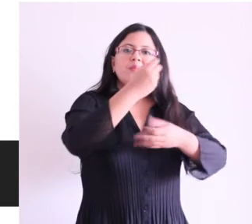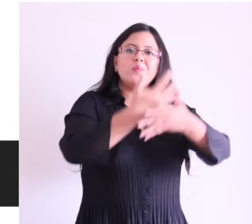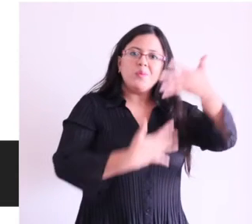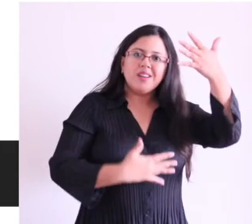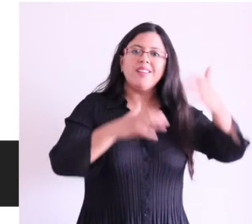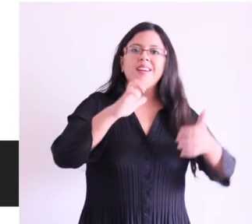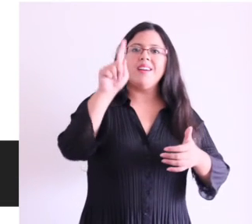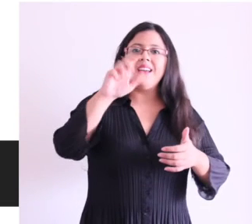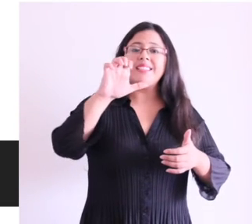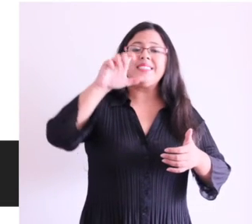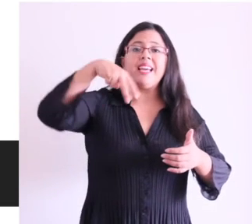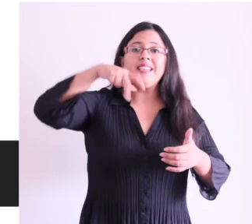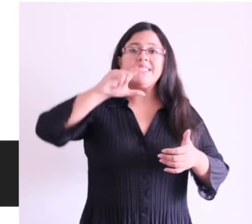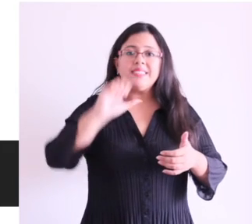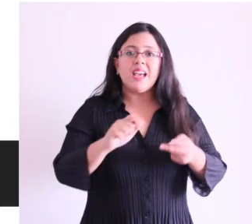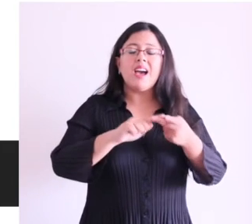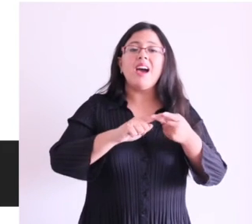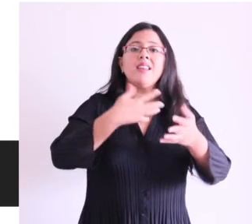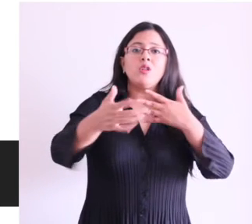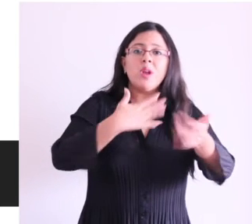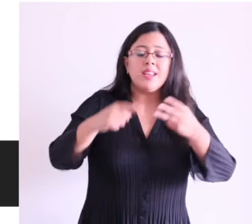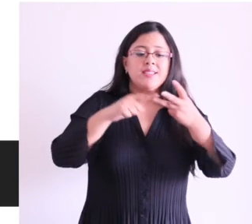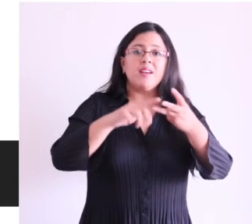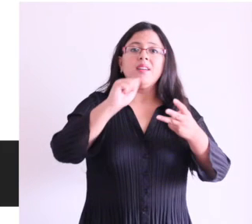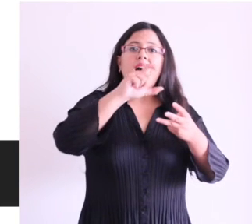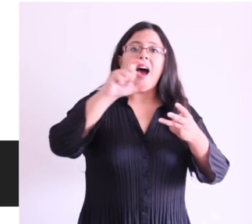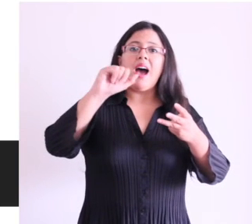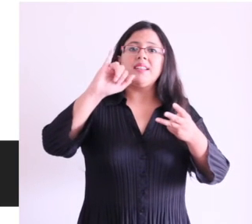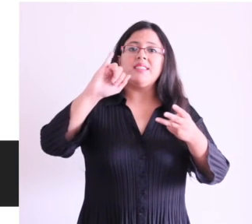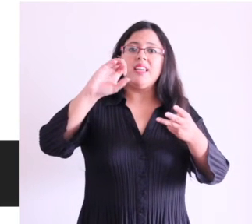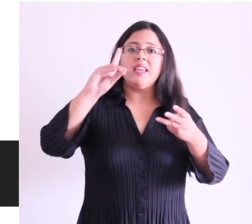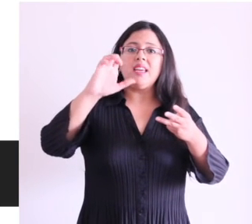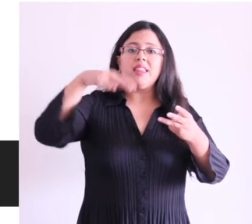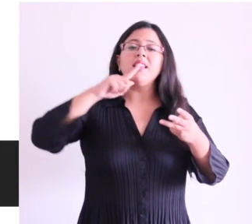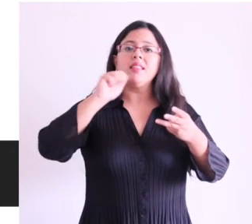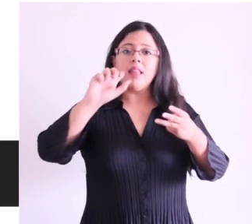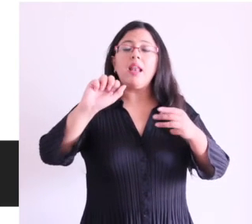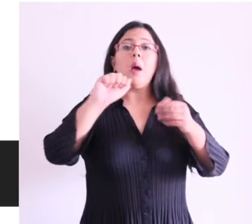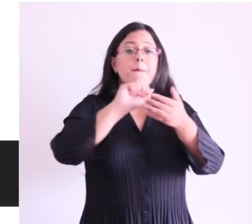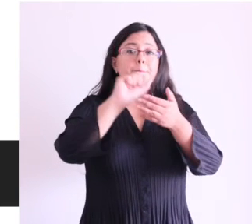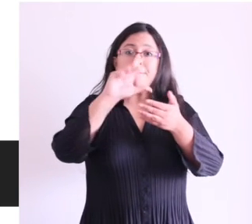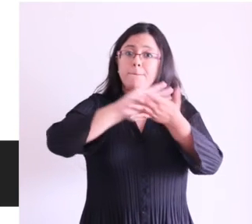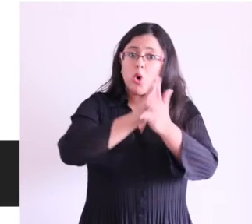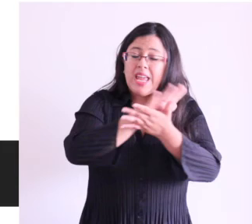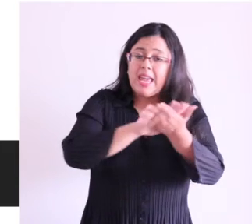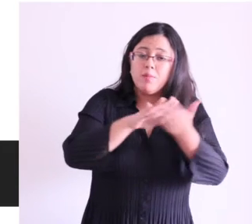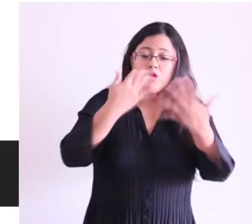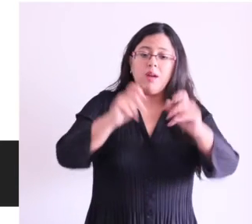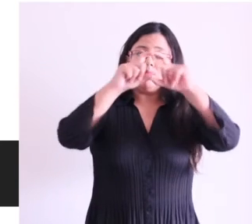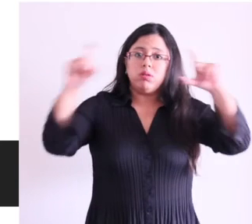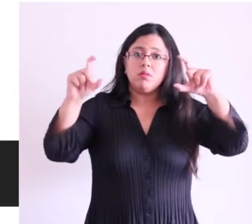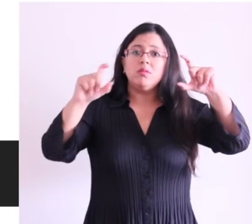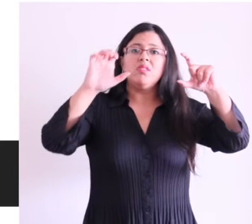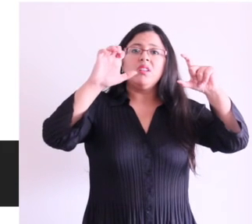elementos de la esencia, de la naturaleza y accidentales. Podemos encontrar en la cláusula primera y segunda los elementos